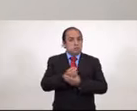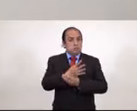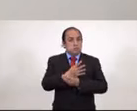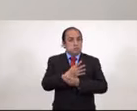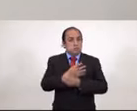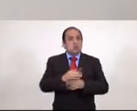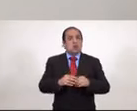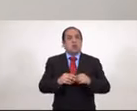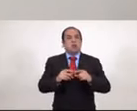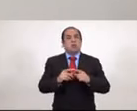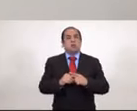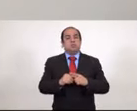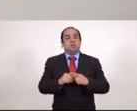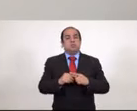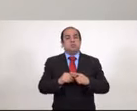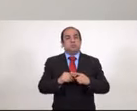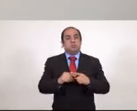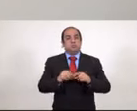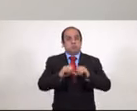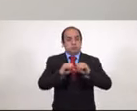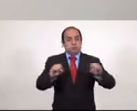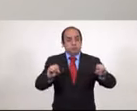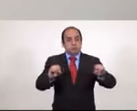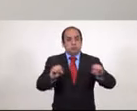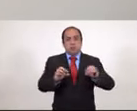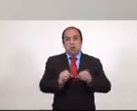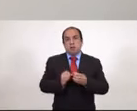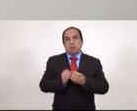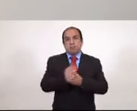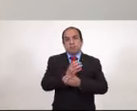por esta falla. Comisión Federal de Electricidad atiende.